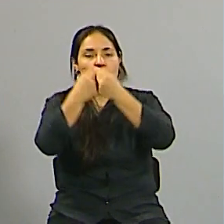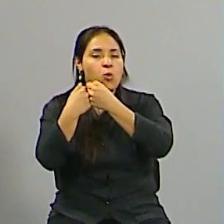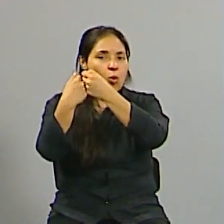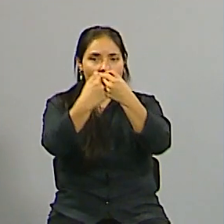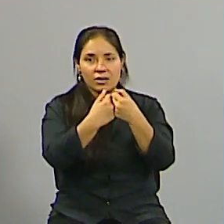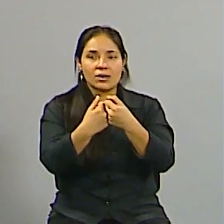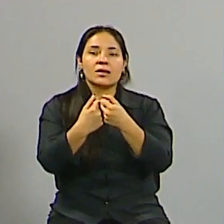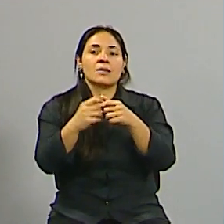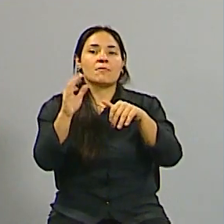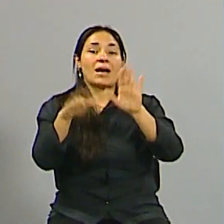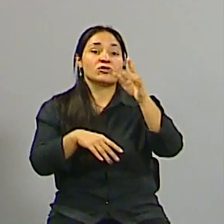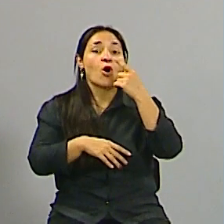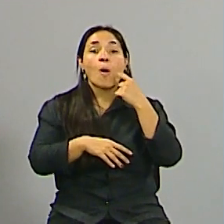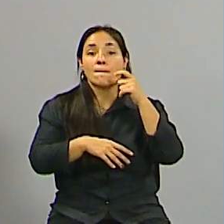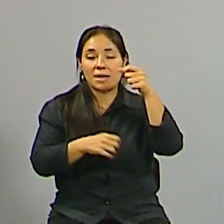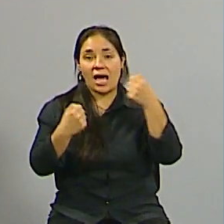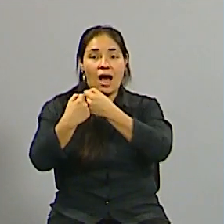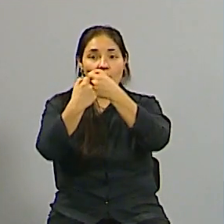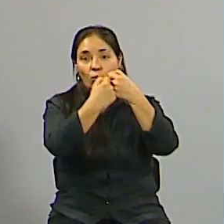masculino porque son mayormente varones,